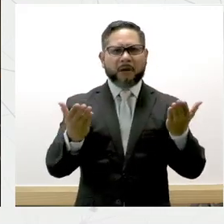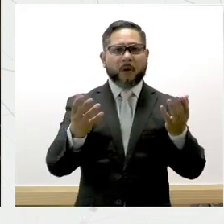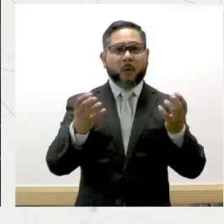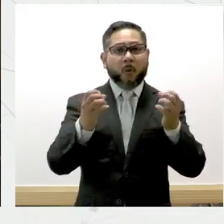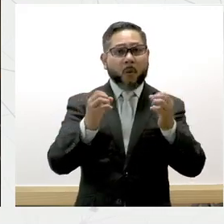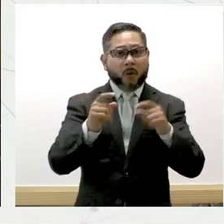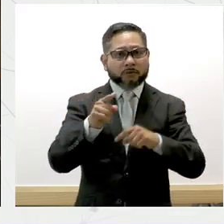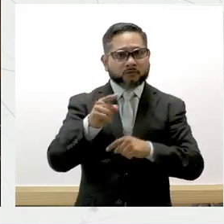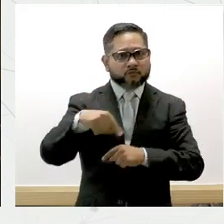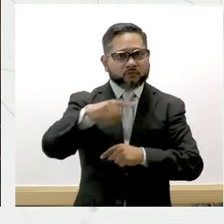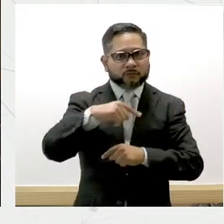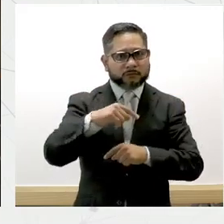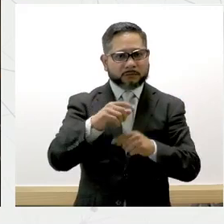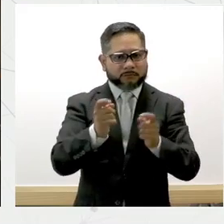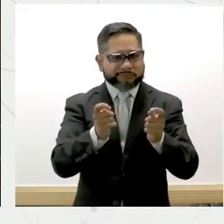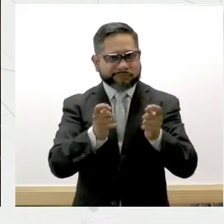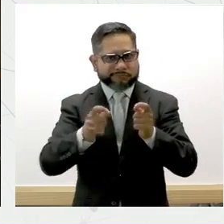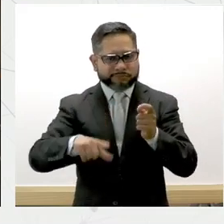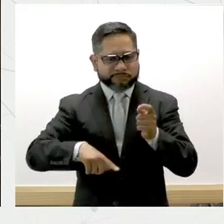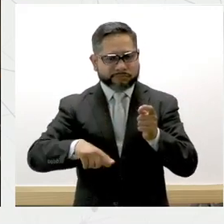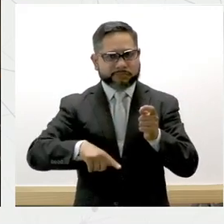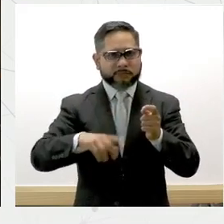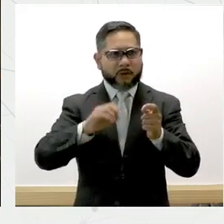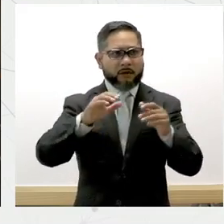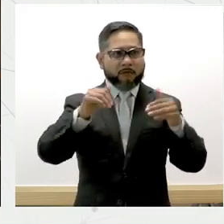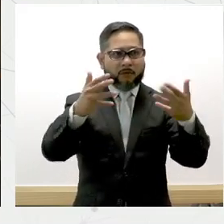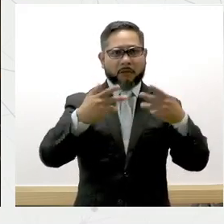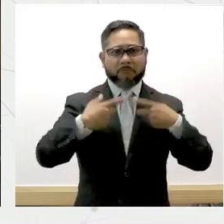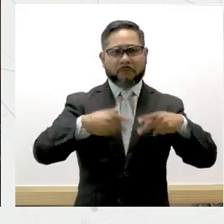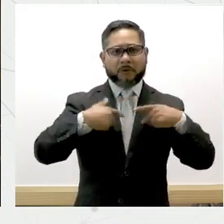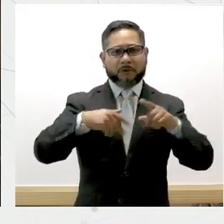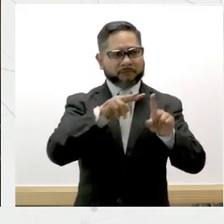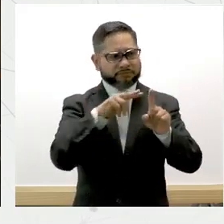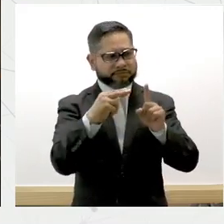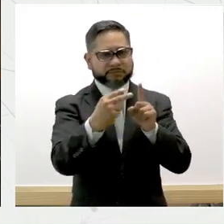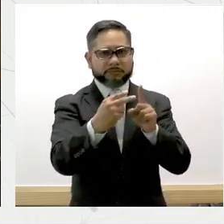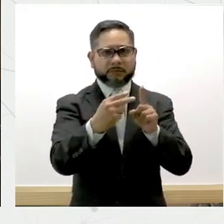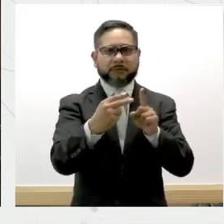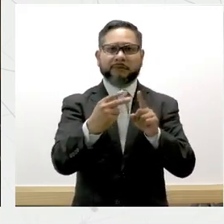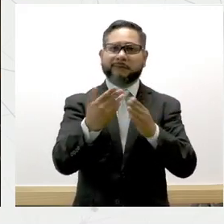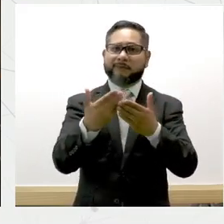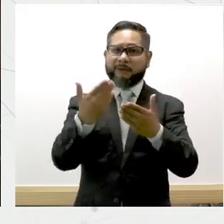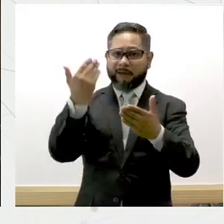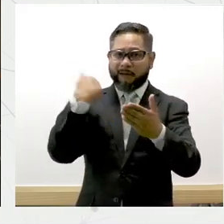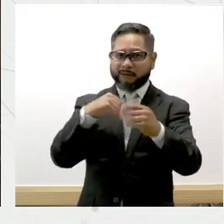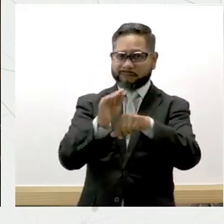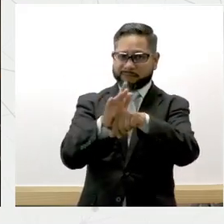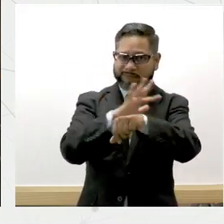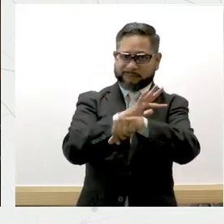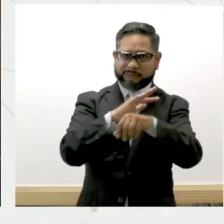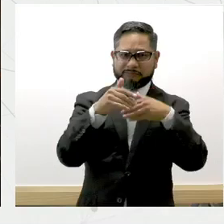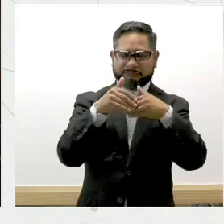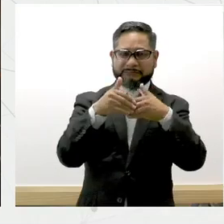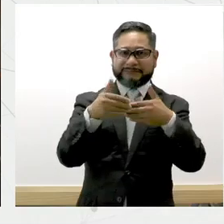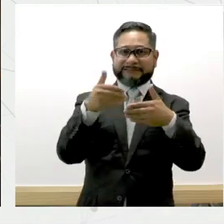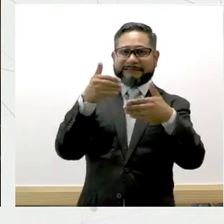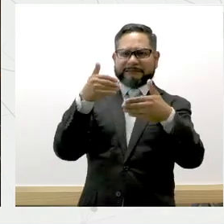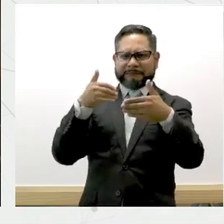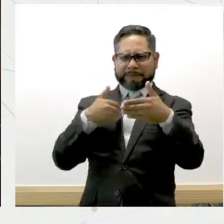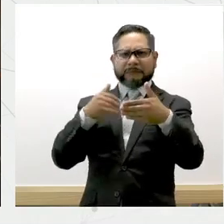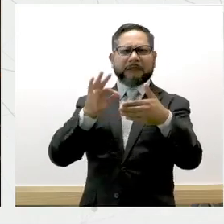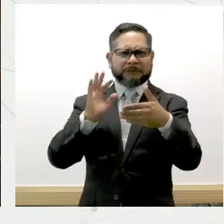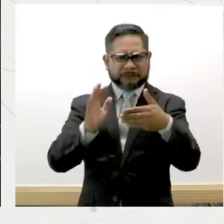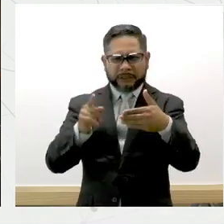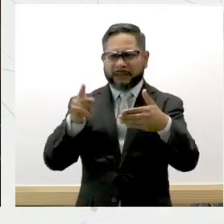la gestión pública y de la sociedad, porque no cabe duda de que tras la pandemia en particular, ya antes, ¿no?, tenía una fuerza